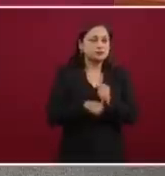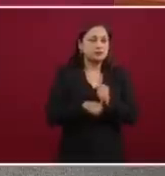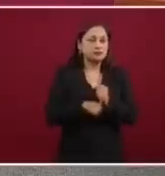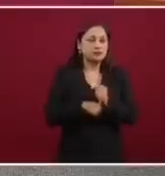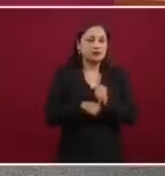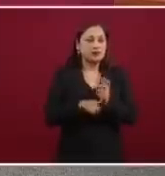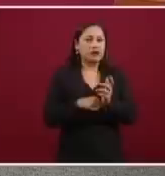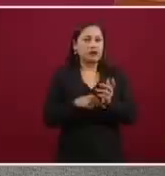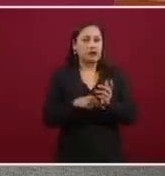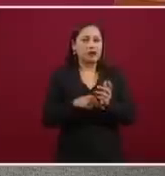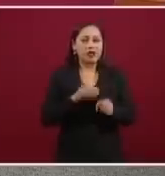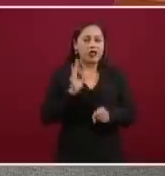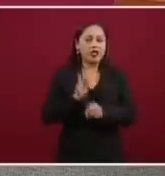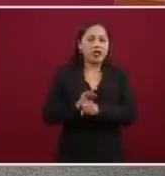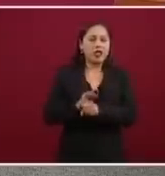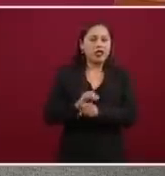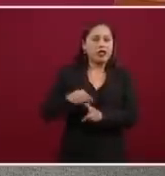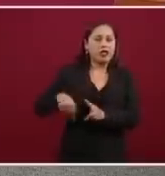para proteger